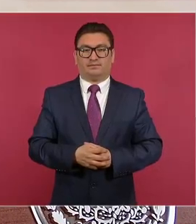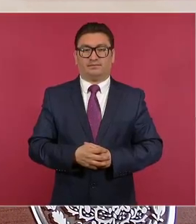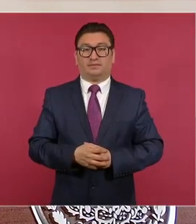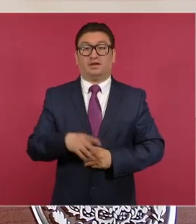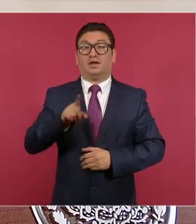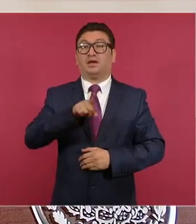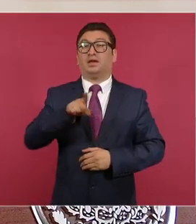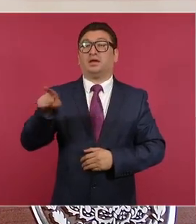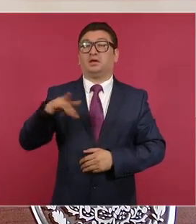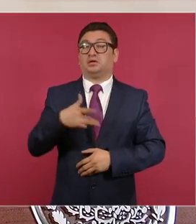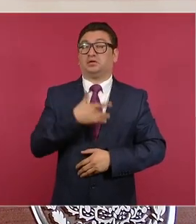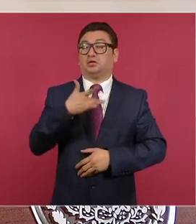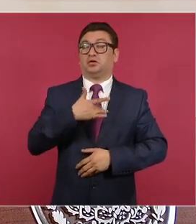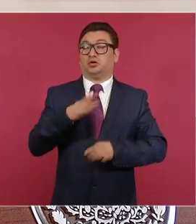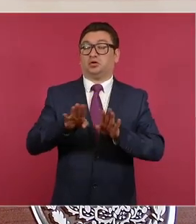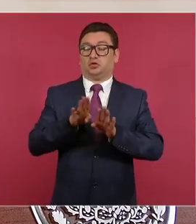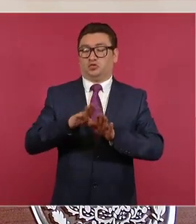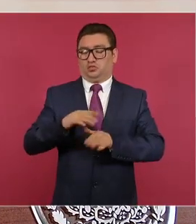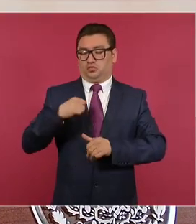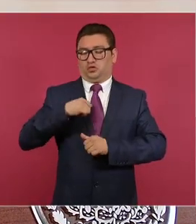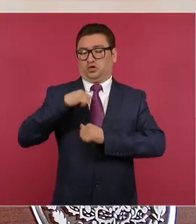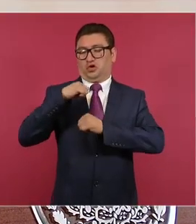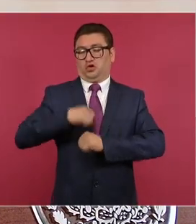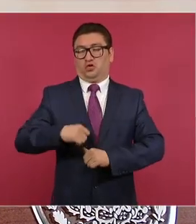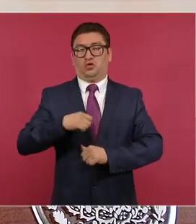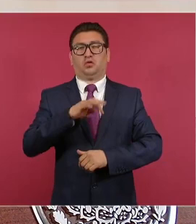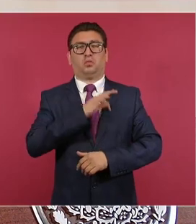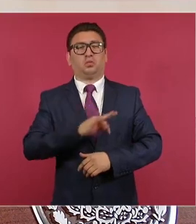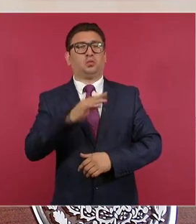tuviesen autoridad moral,